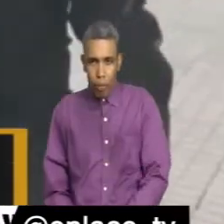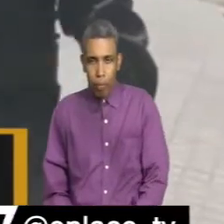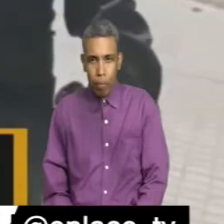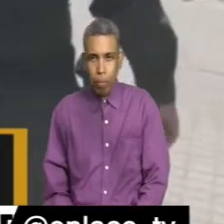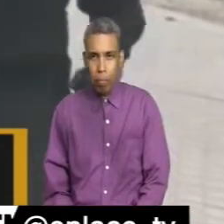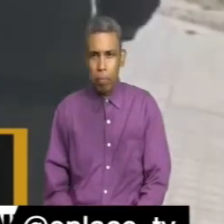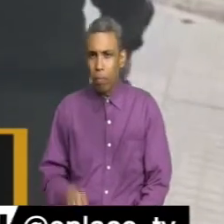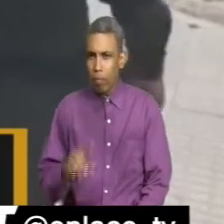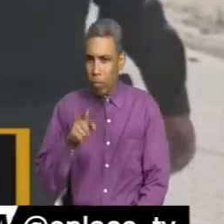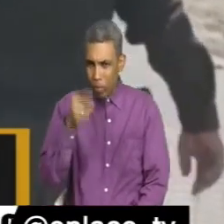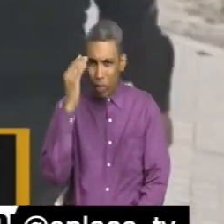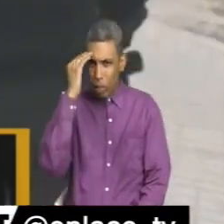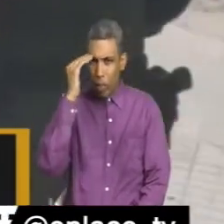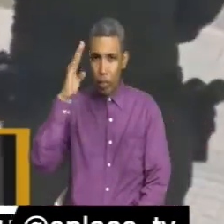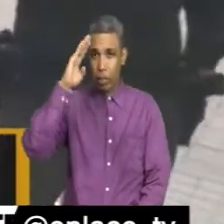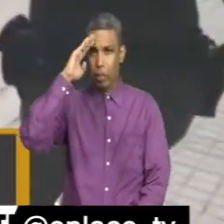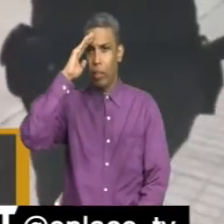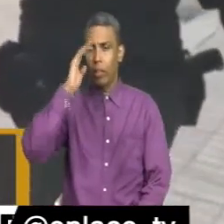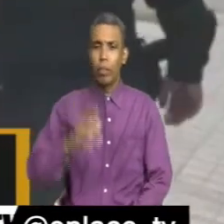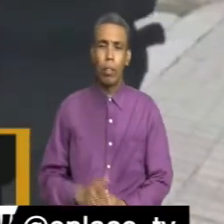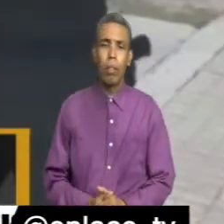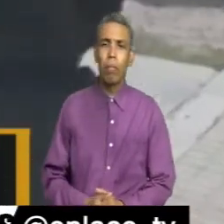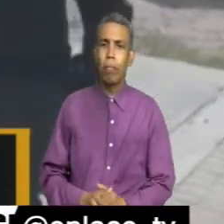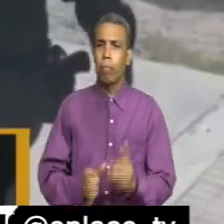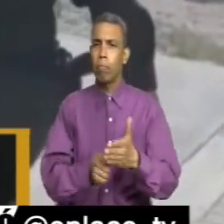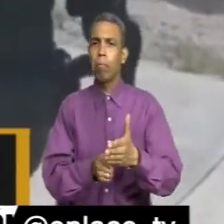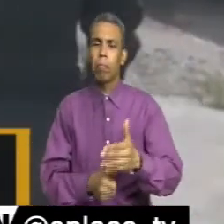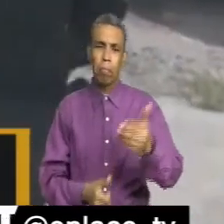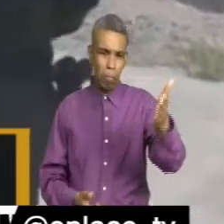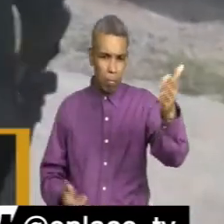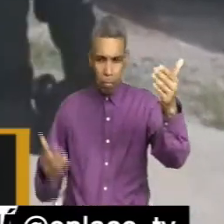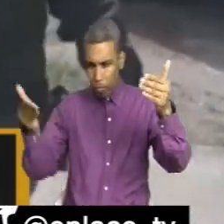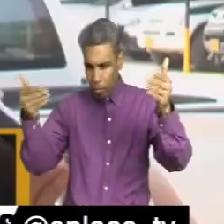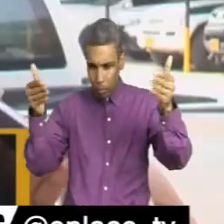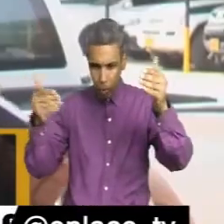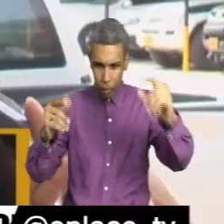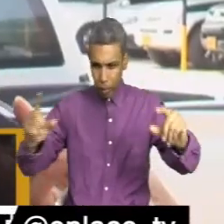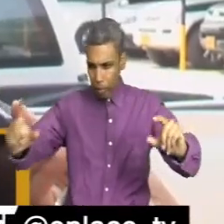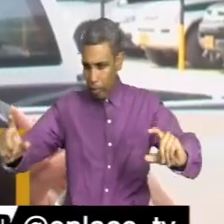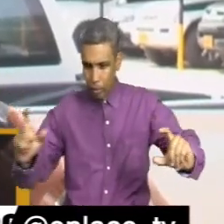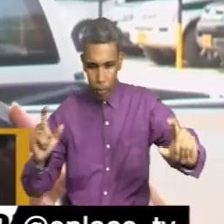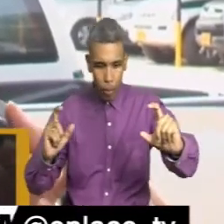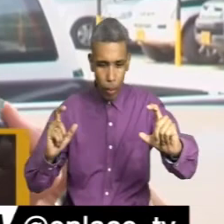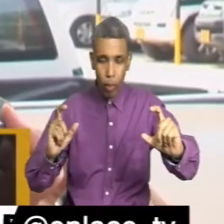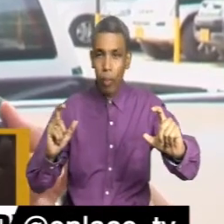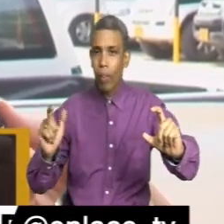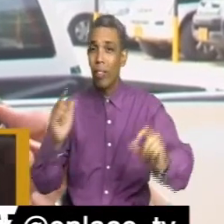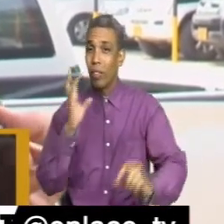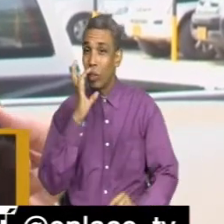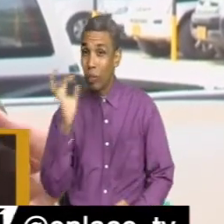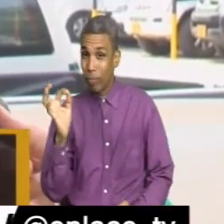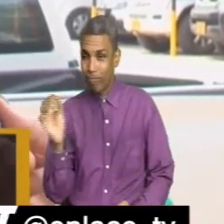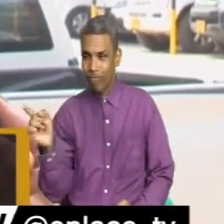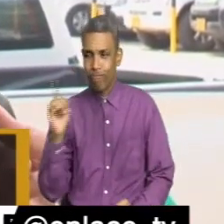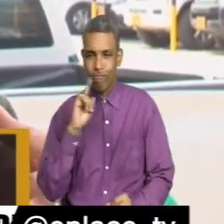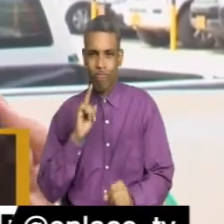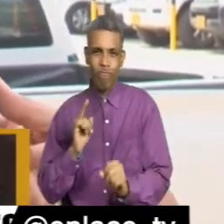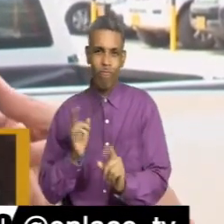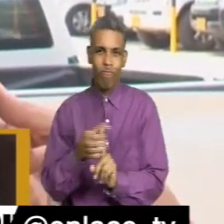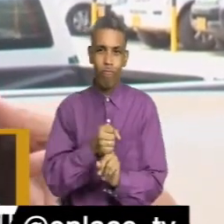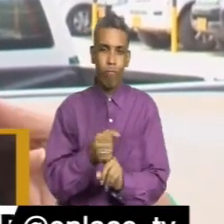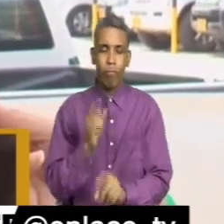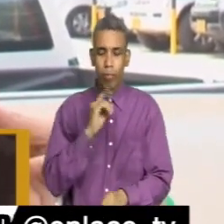control de la policía en el nororiente de la ciudad. El hombre era buscado por el delito de homicidio. Debo informarle que gracias a los planes